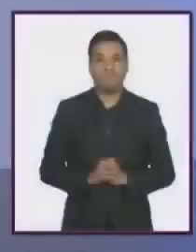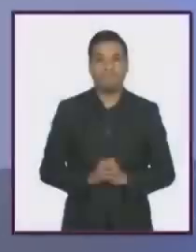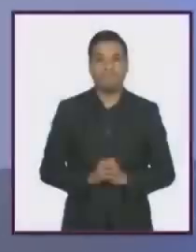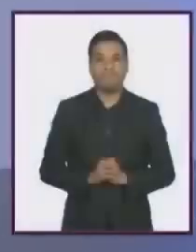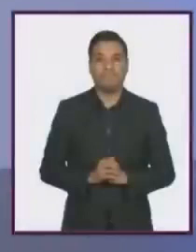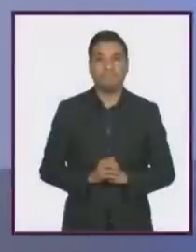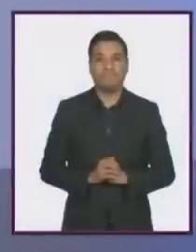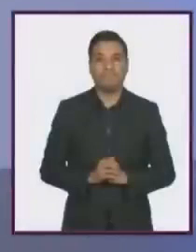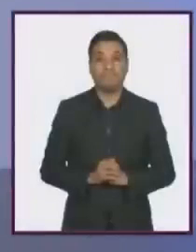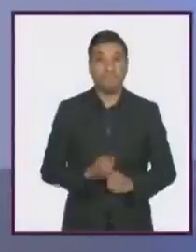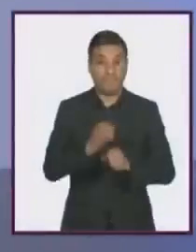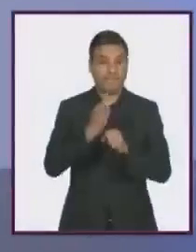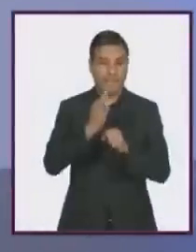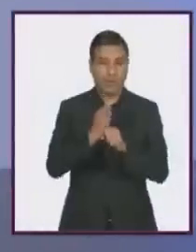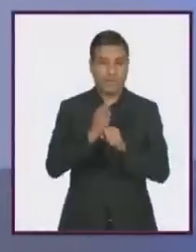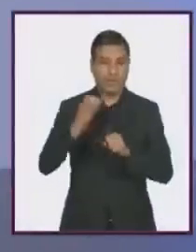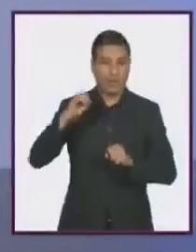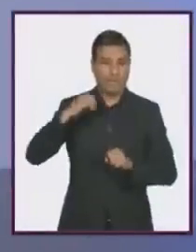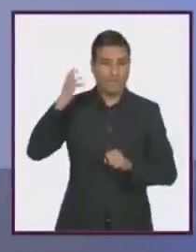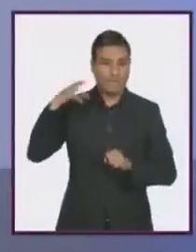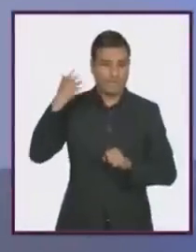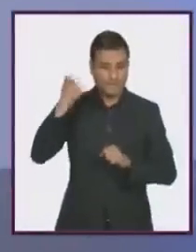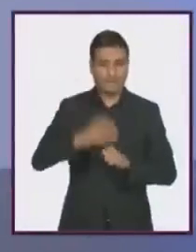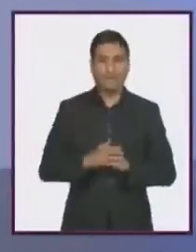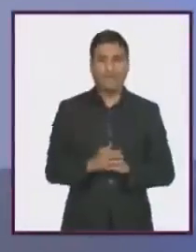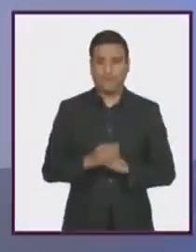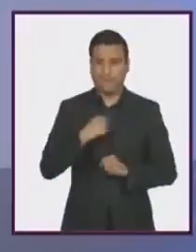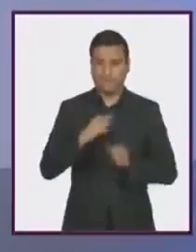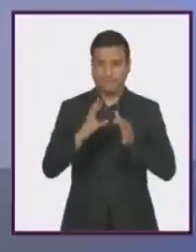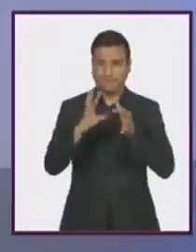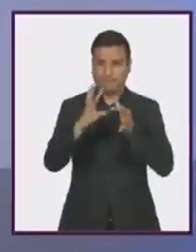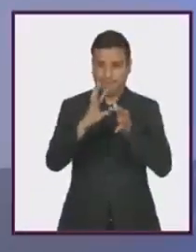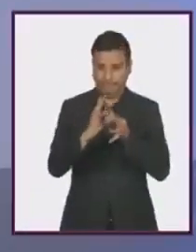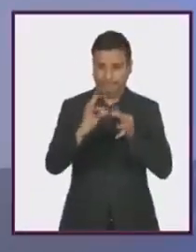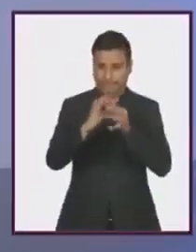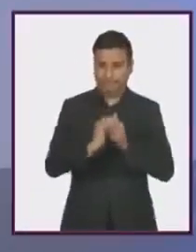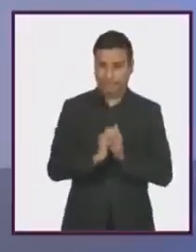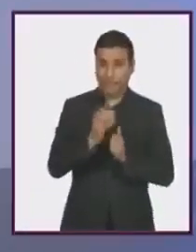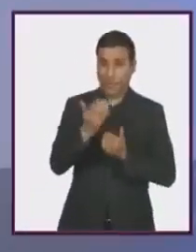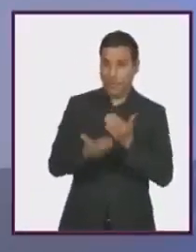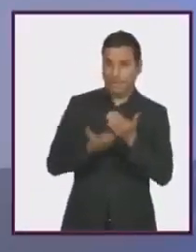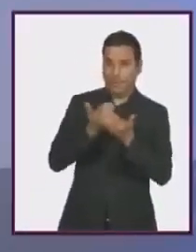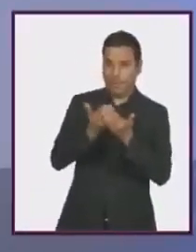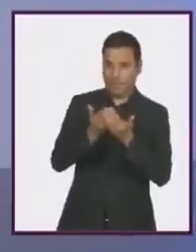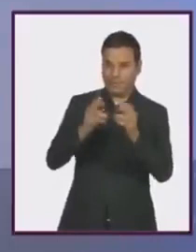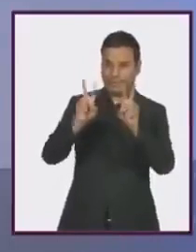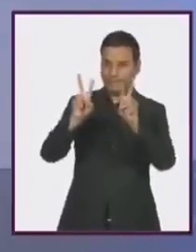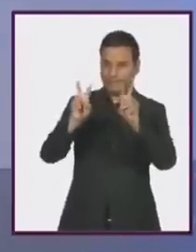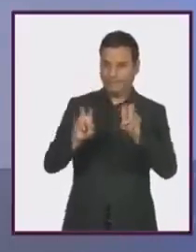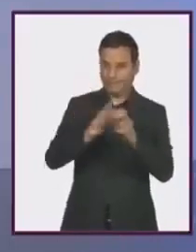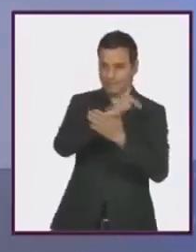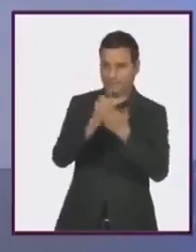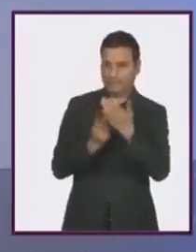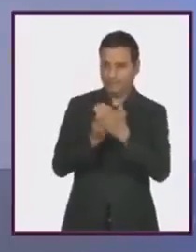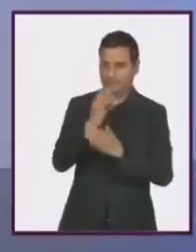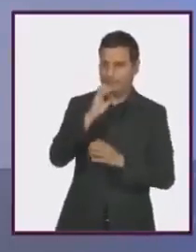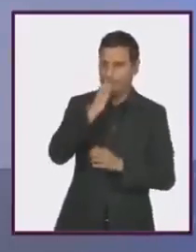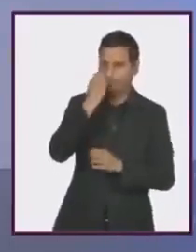En la conferencia de hoy, compartiremos los principales componentes que articulan la propuesta curricular de la nueva escuela